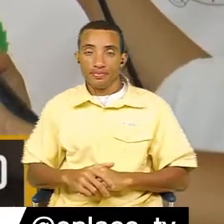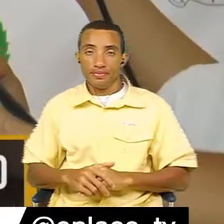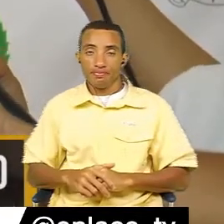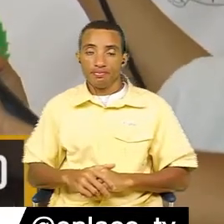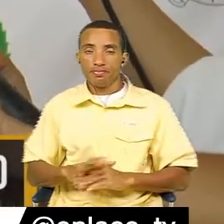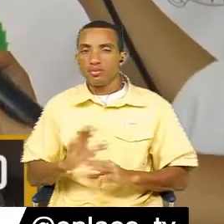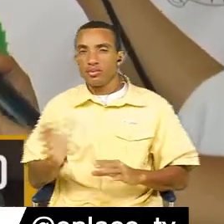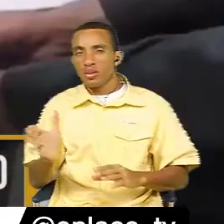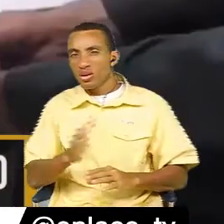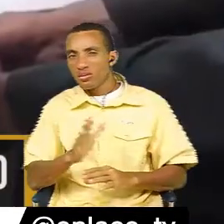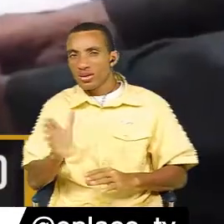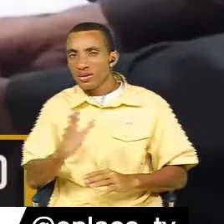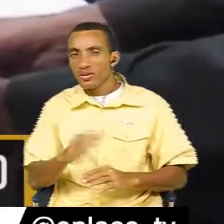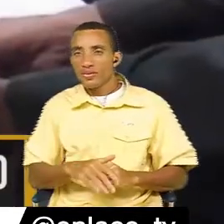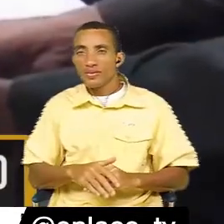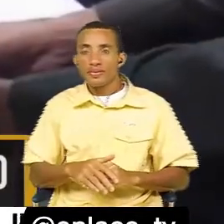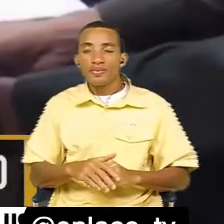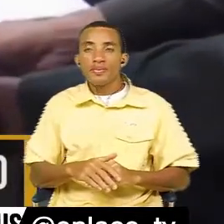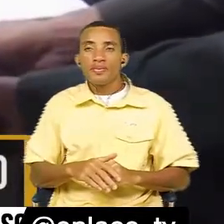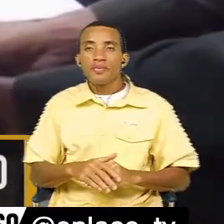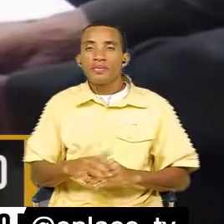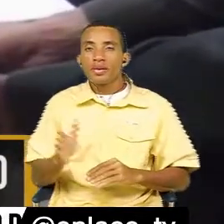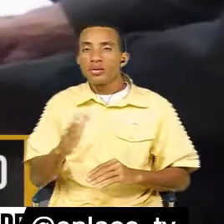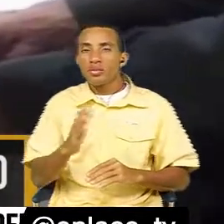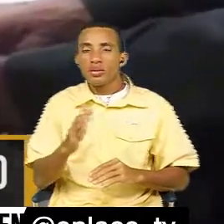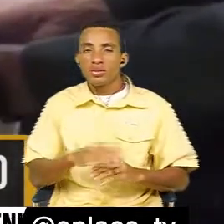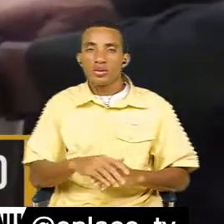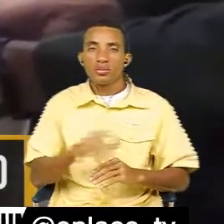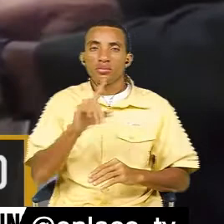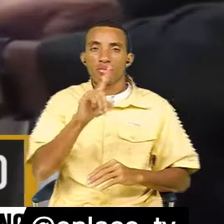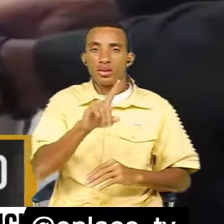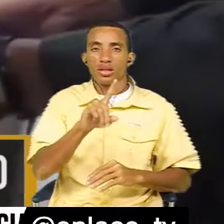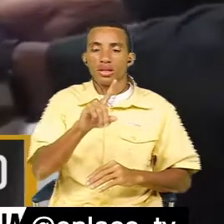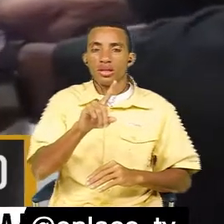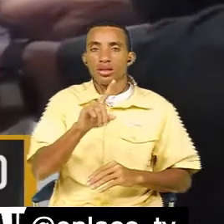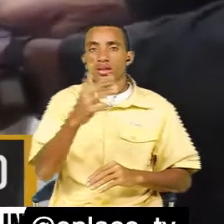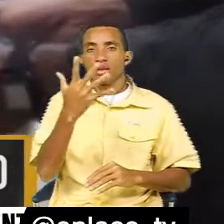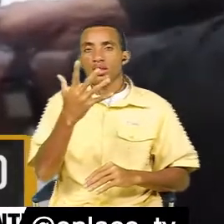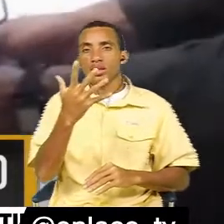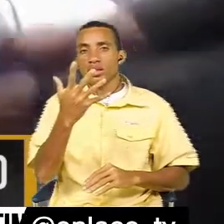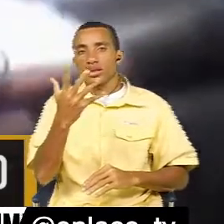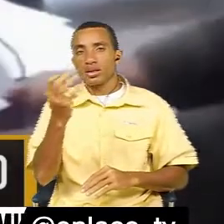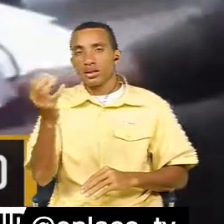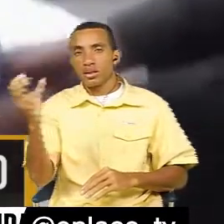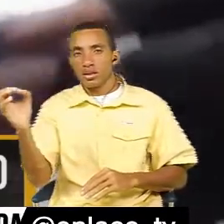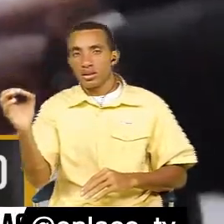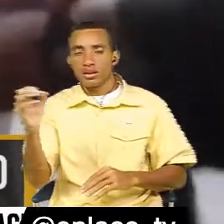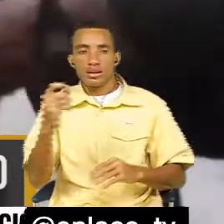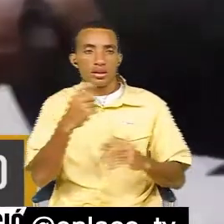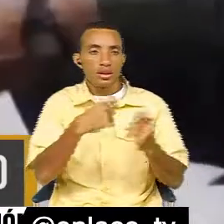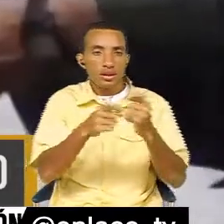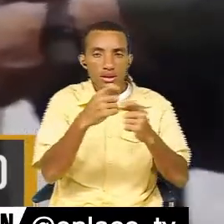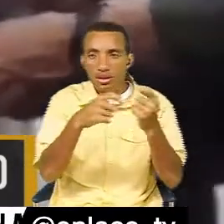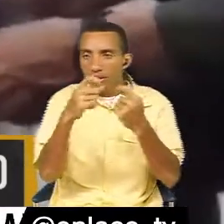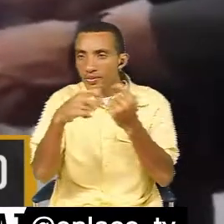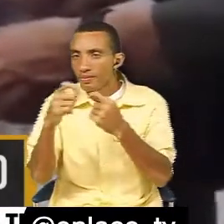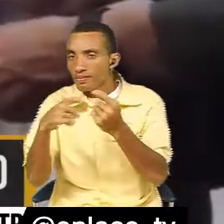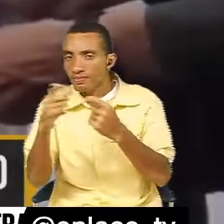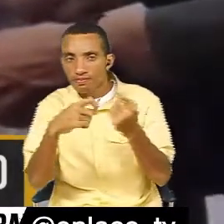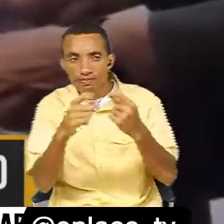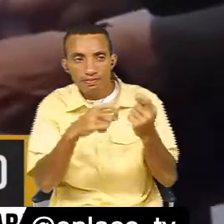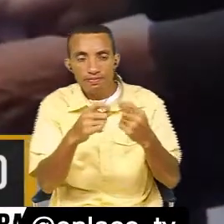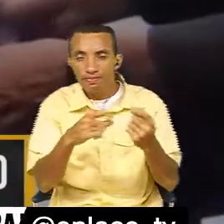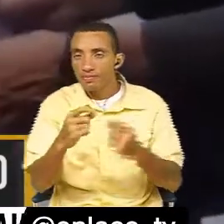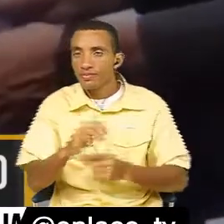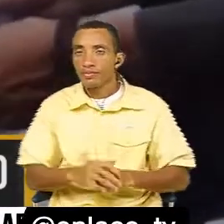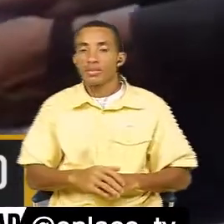o menos nos está arrojando de aproximadamente 1.500 dosis de base de coca, las cuales pues iban a ser distribuidas en el municipio